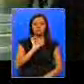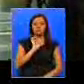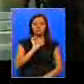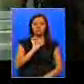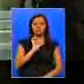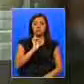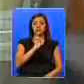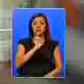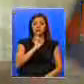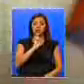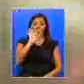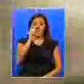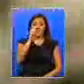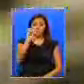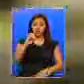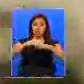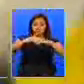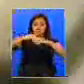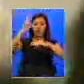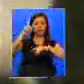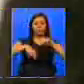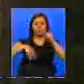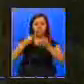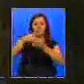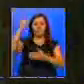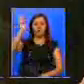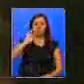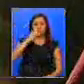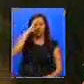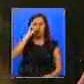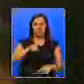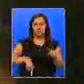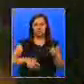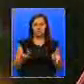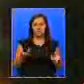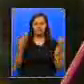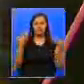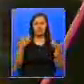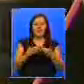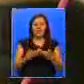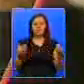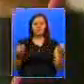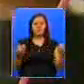bloqueo que trata de impedir que ellos accedan hasta bienes de capital, maquinarias,